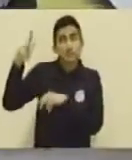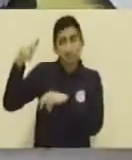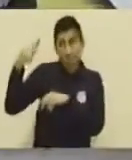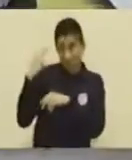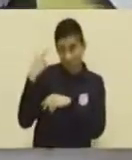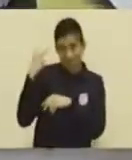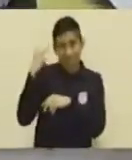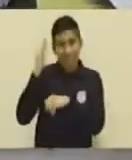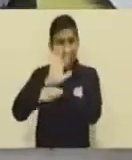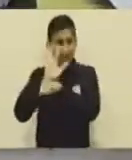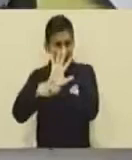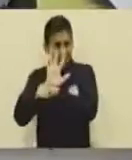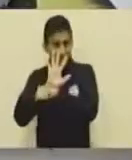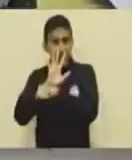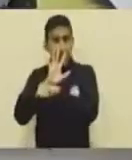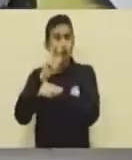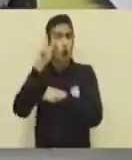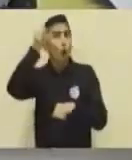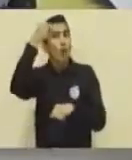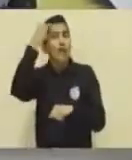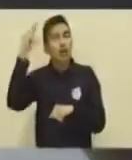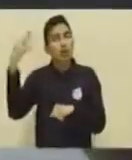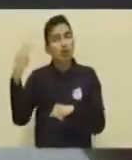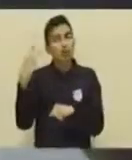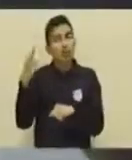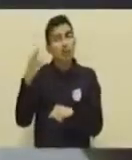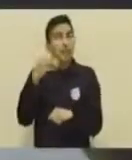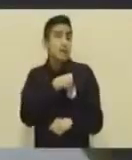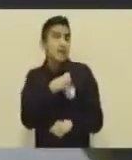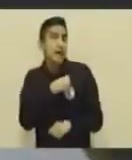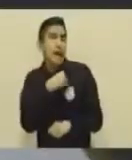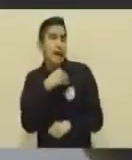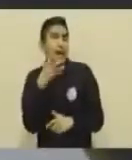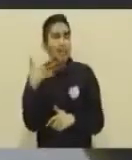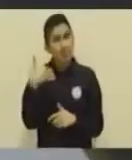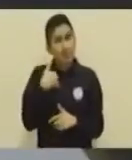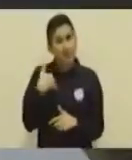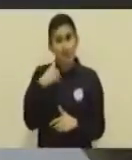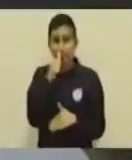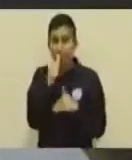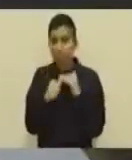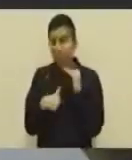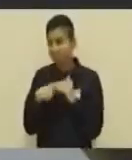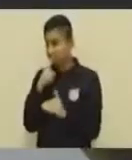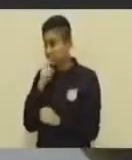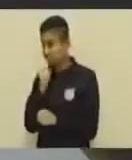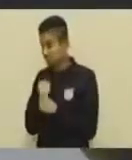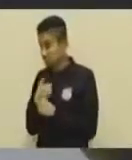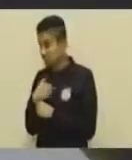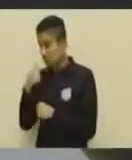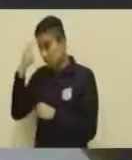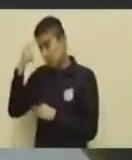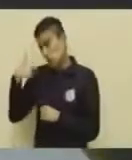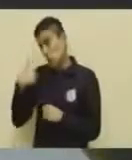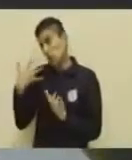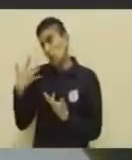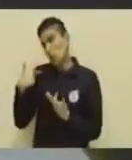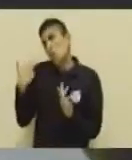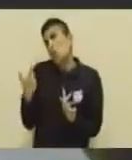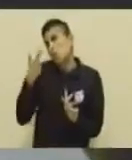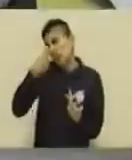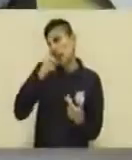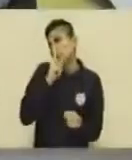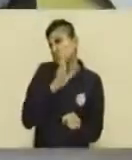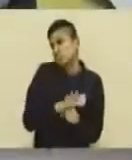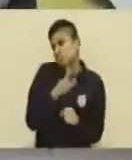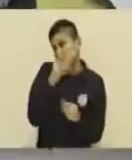través del canal de gobierno y que quieren tener esa intimidad con ellos mismos? ¿Qué recomendación le podría dar usted a